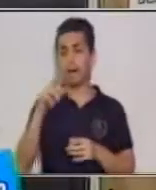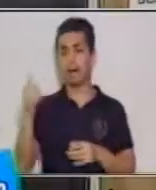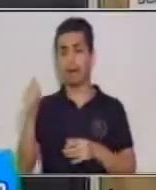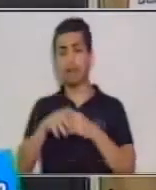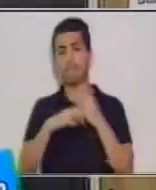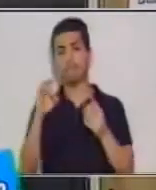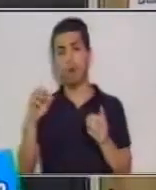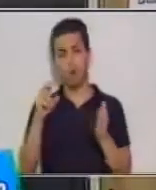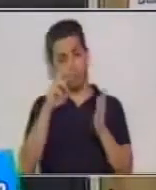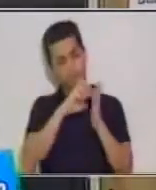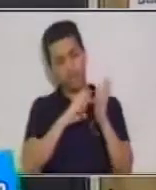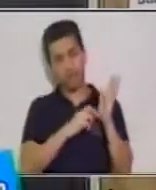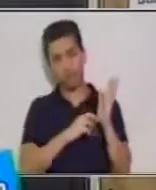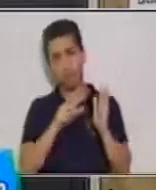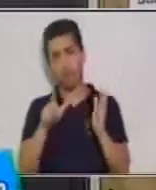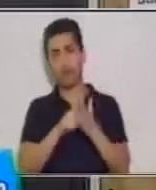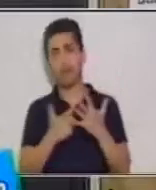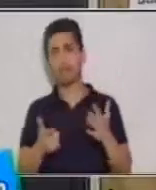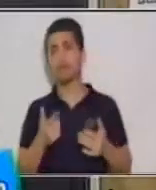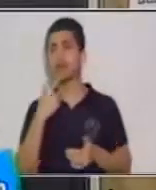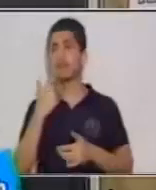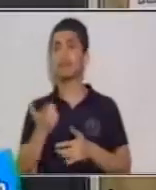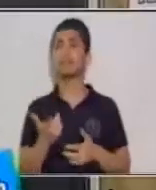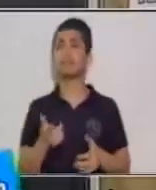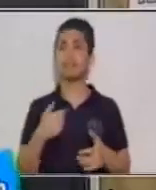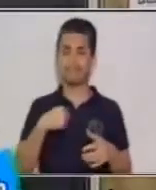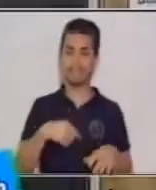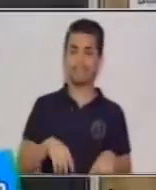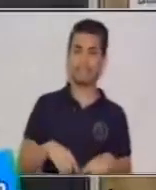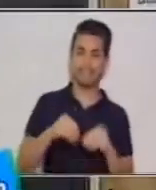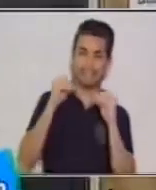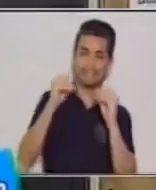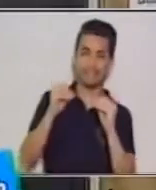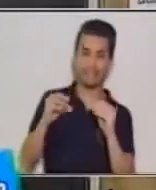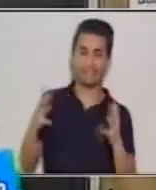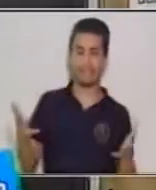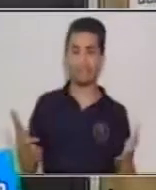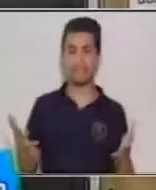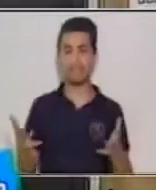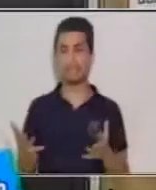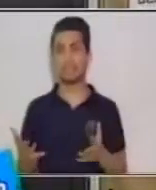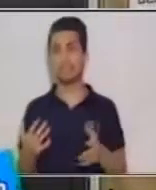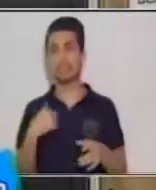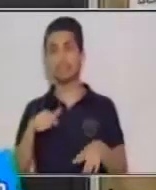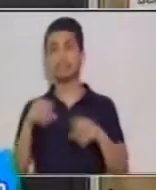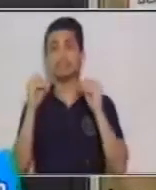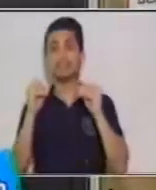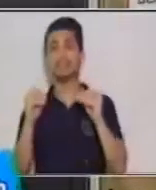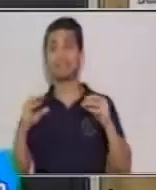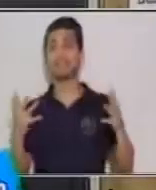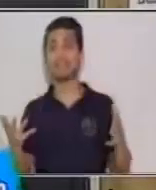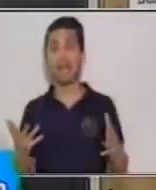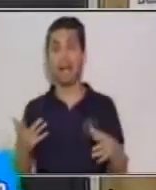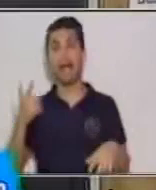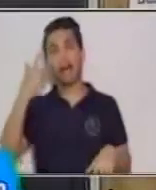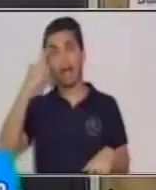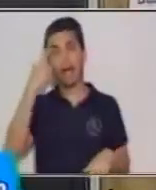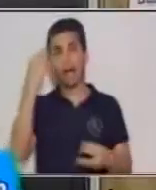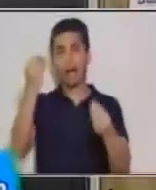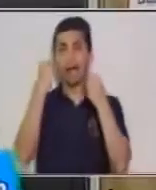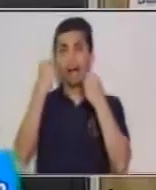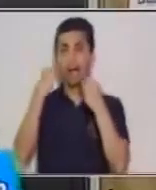libro donde nos han dejado una enseñanza? Y de esta enseñanza tú la puedes poner en